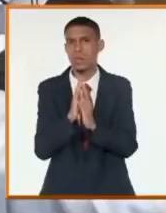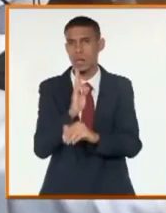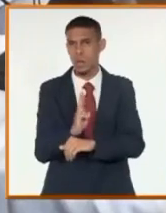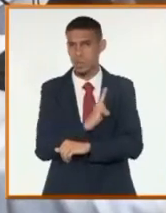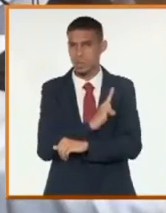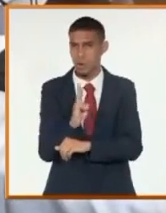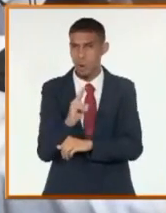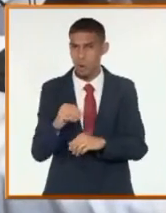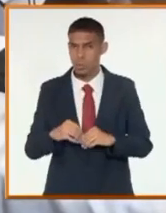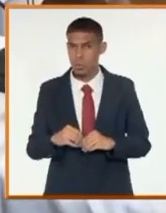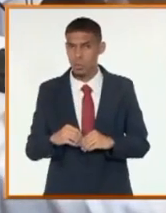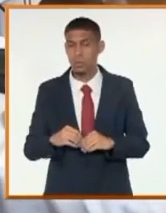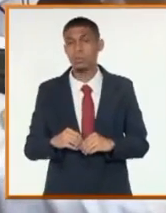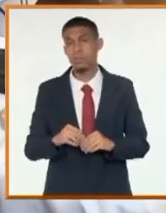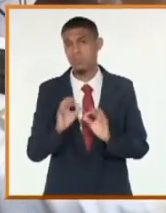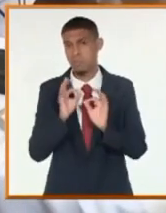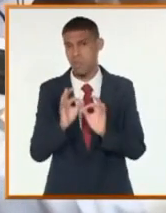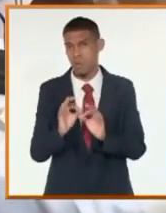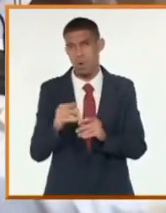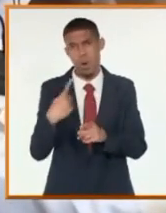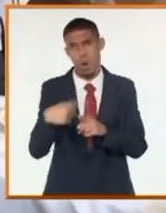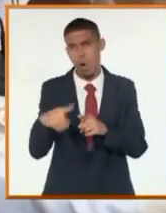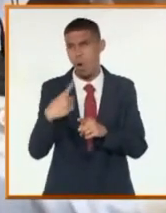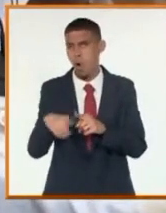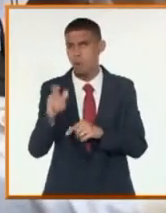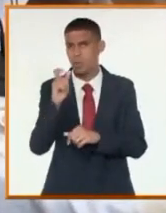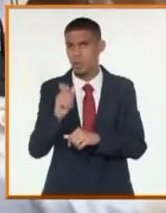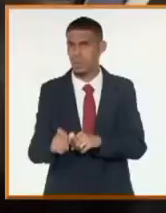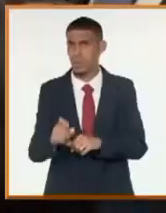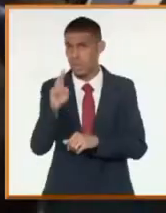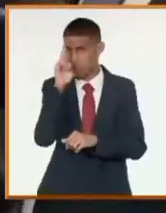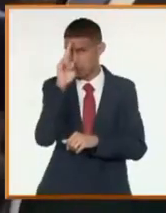del sector de ciencia, tecnología e innovación, del sector de la salud,